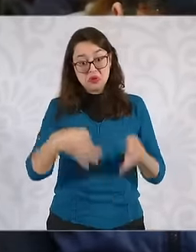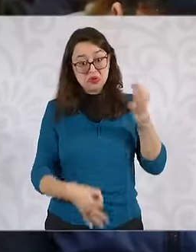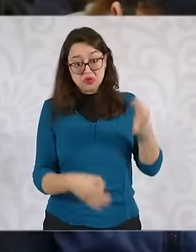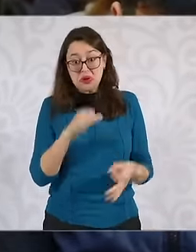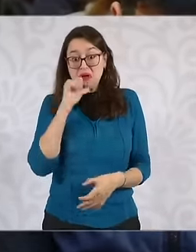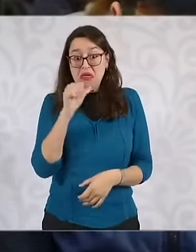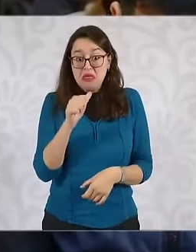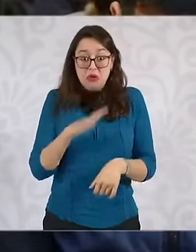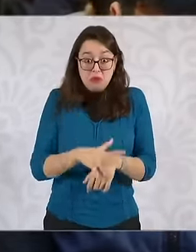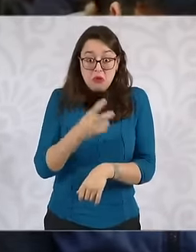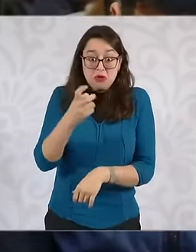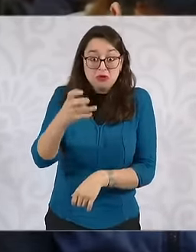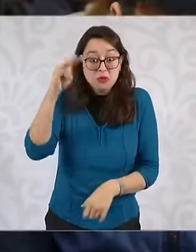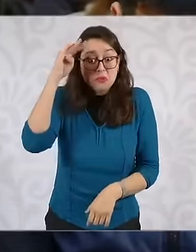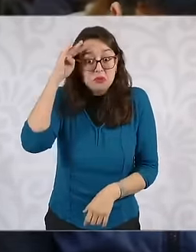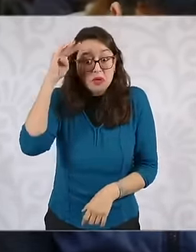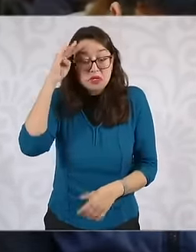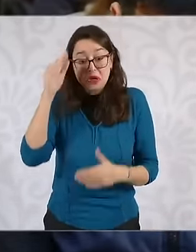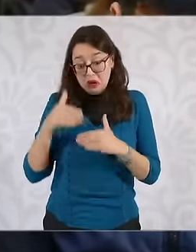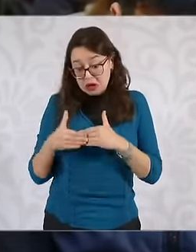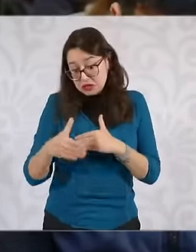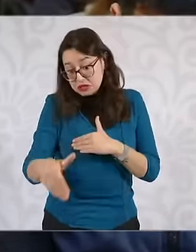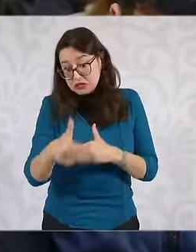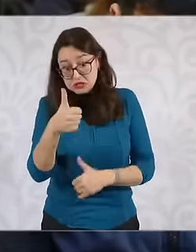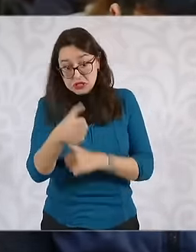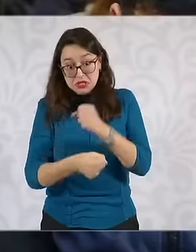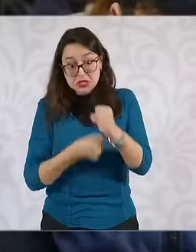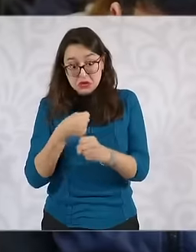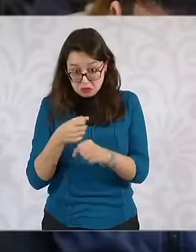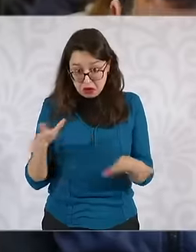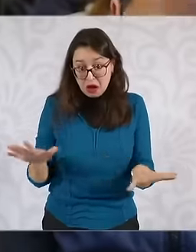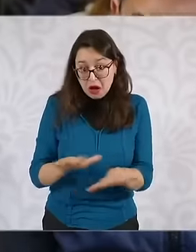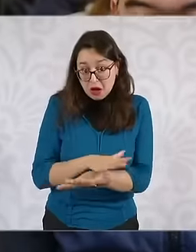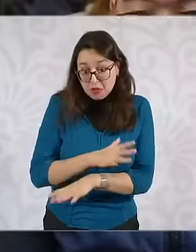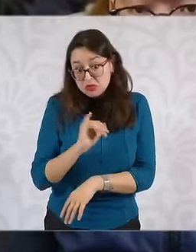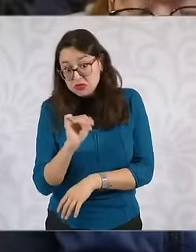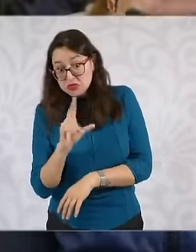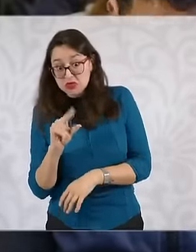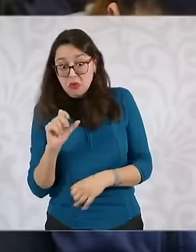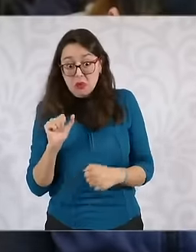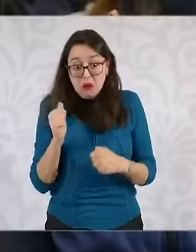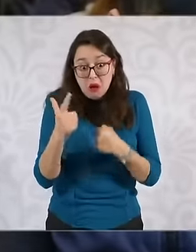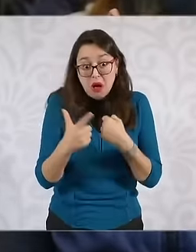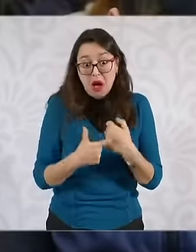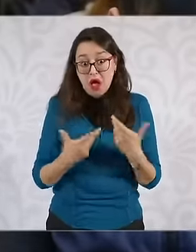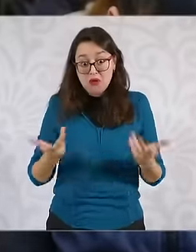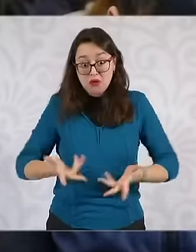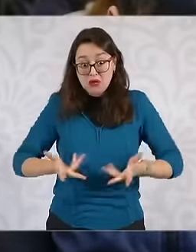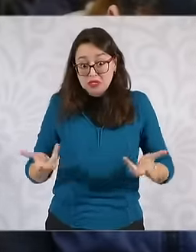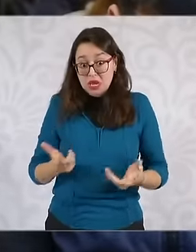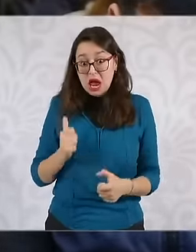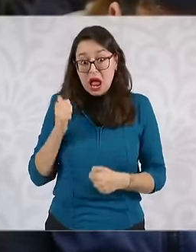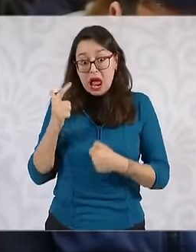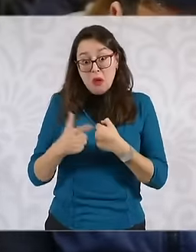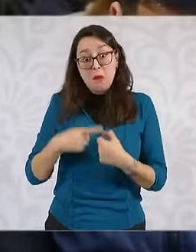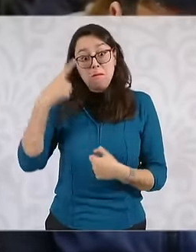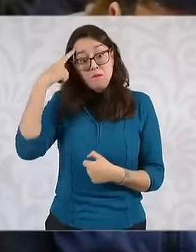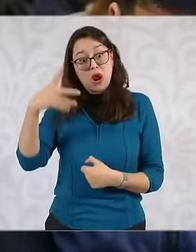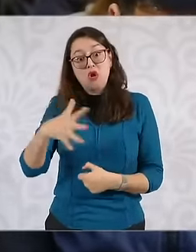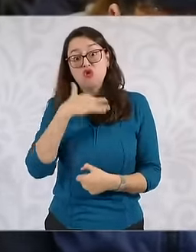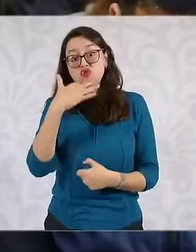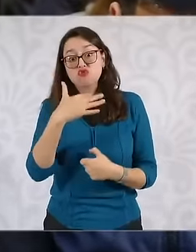le pregunto a usted si en su sexenio cambiaría esto en algo, si se haría algo para que realmente se combata